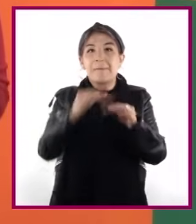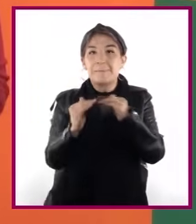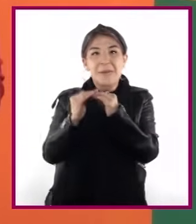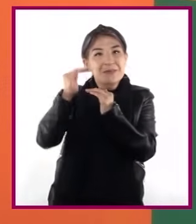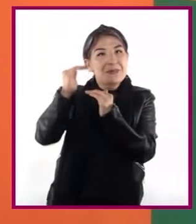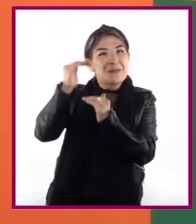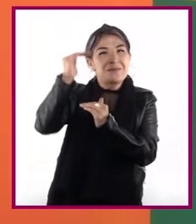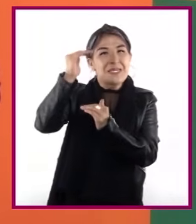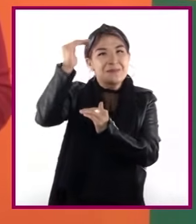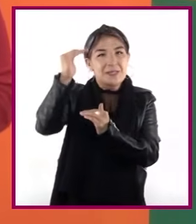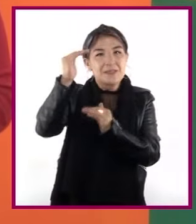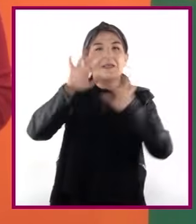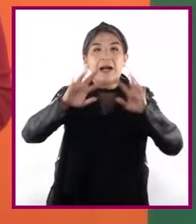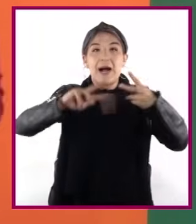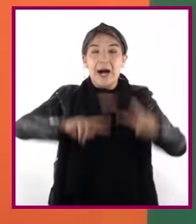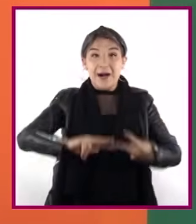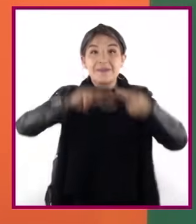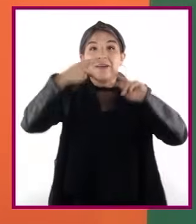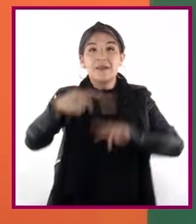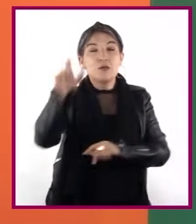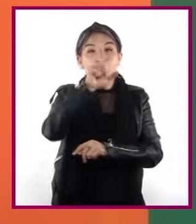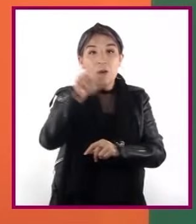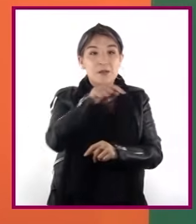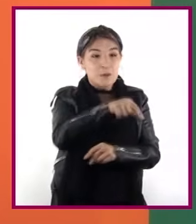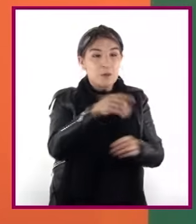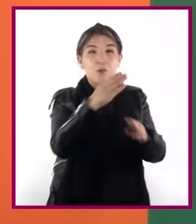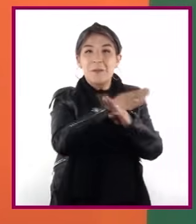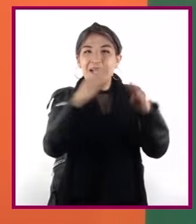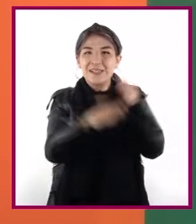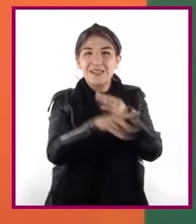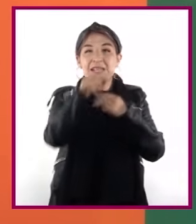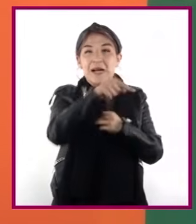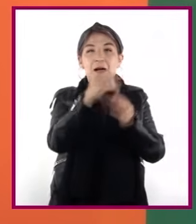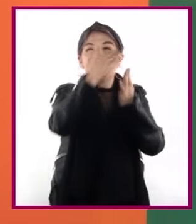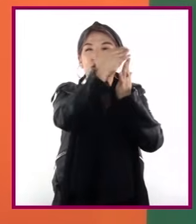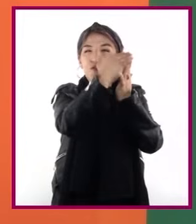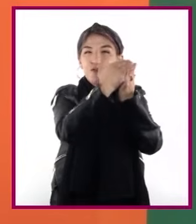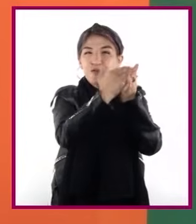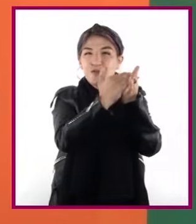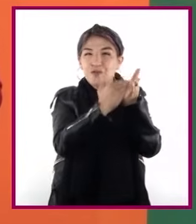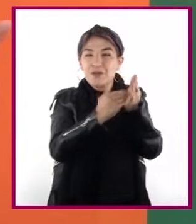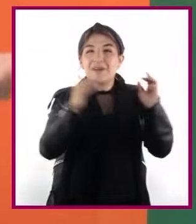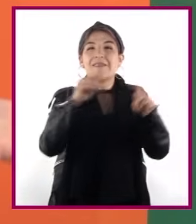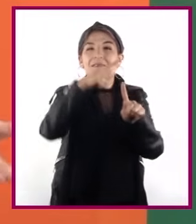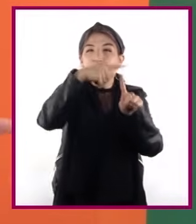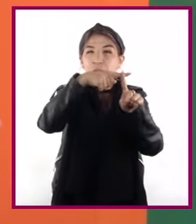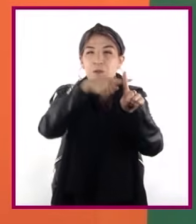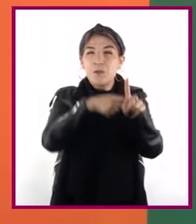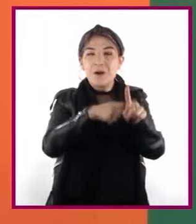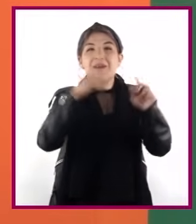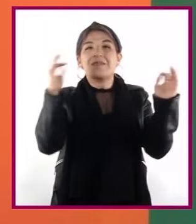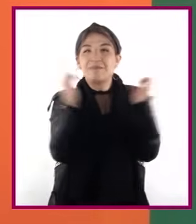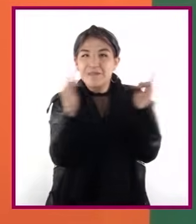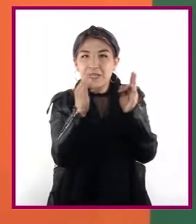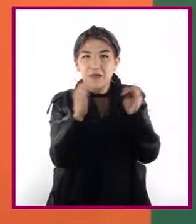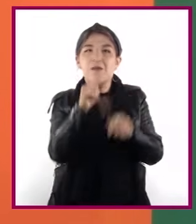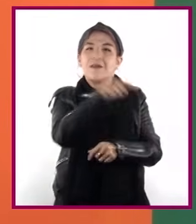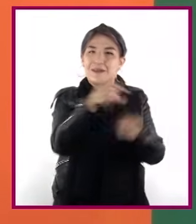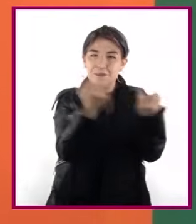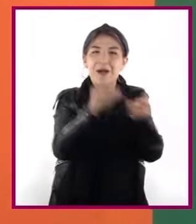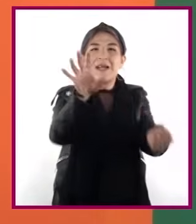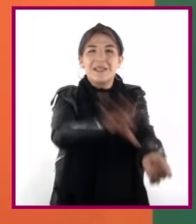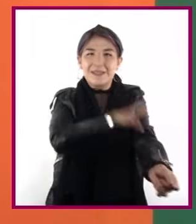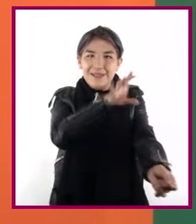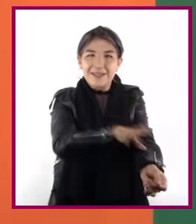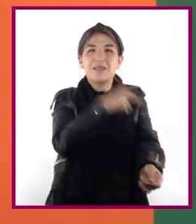temperatura. En sentido inverso, cuando un cuerpo cede calor y disminuye su temperatura, también disminuye la energía